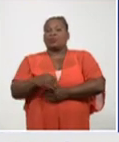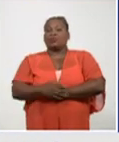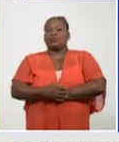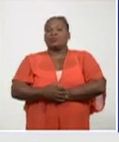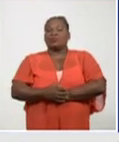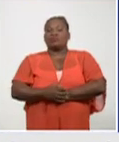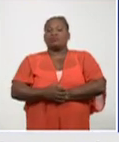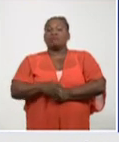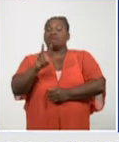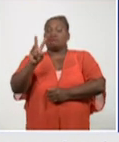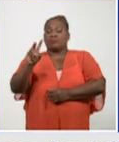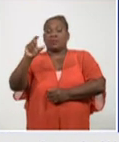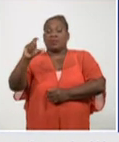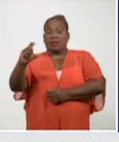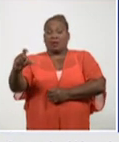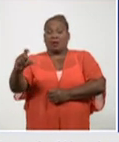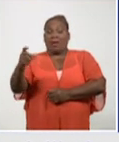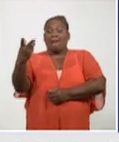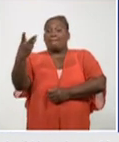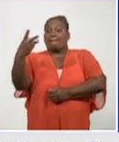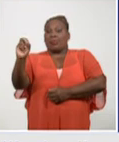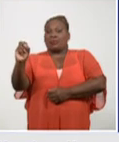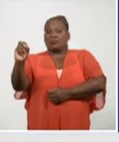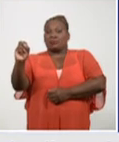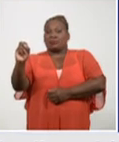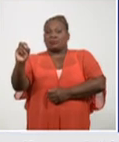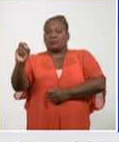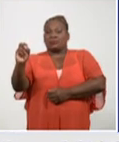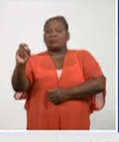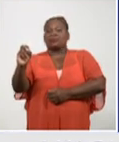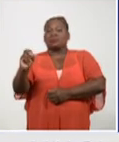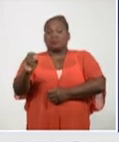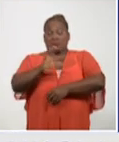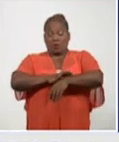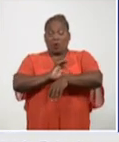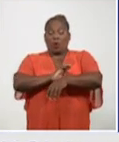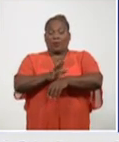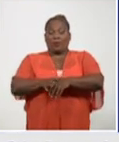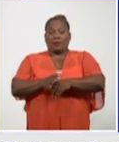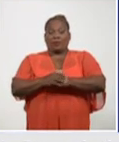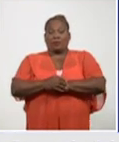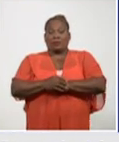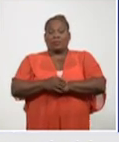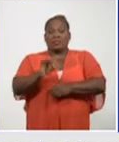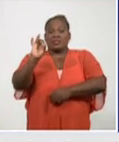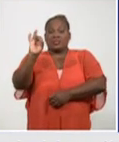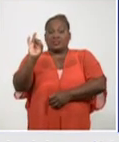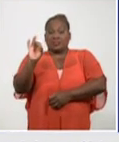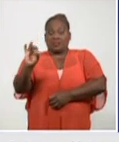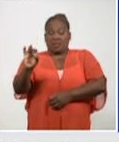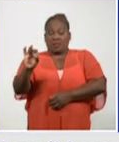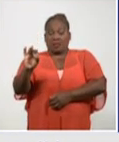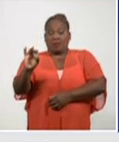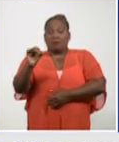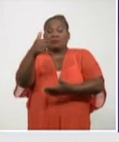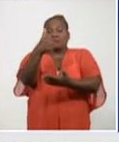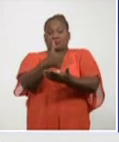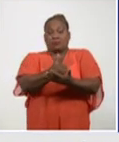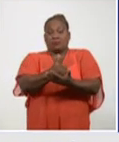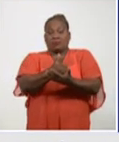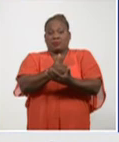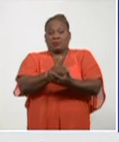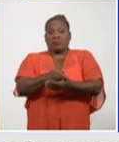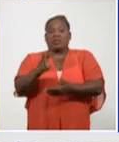Villa Clara confirma 20 casos con COVID ayer, 7 del municipio Santa Clara, 3